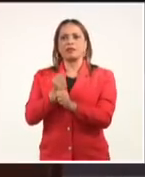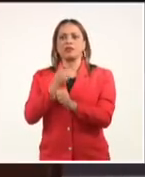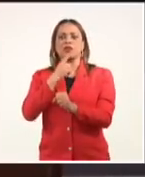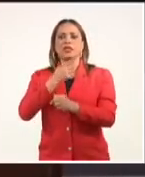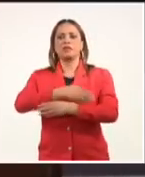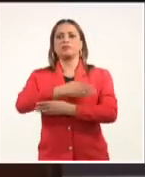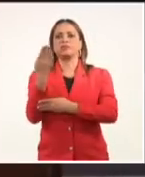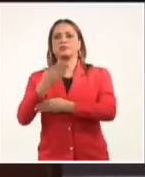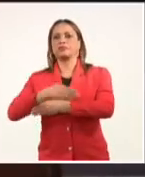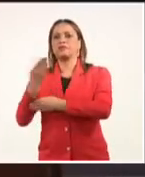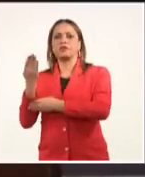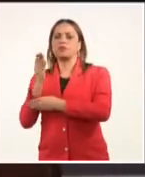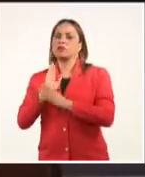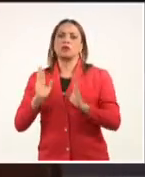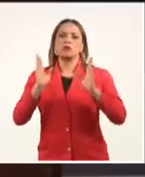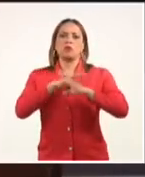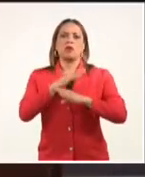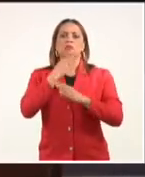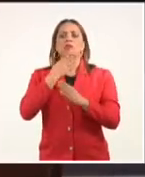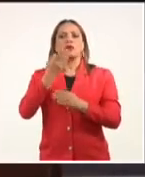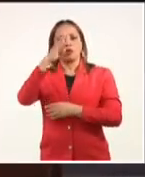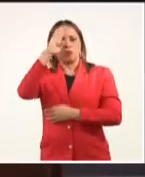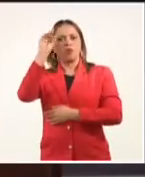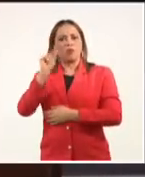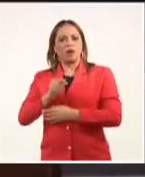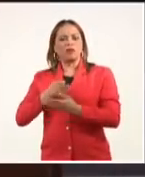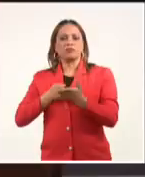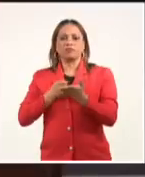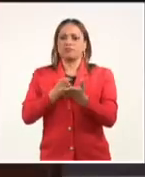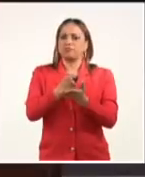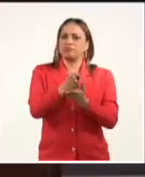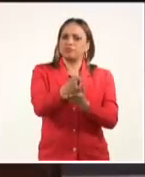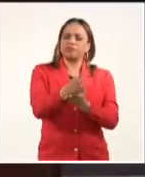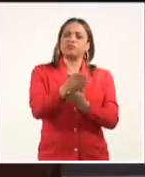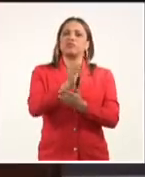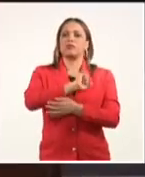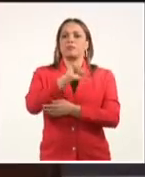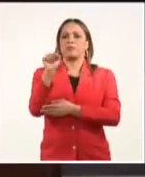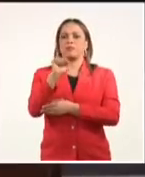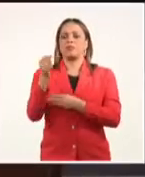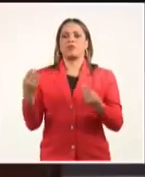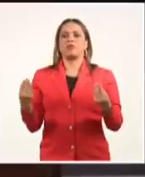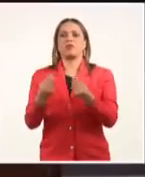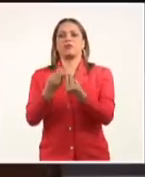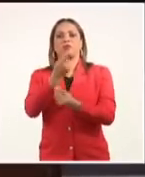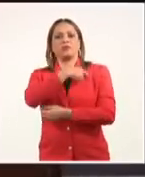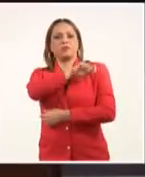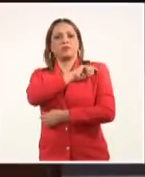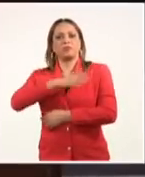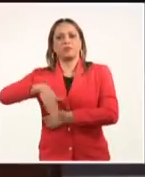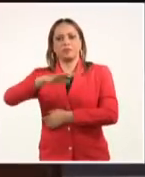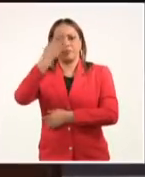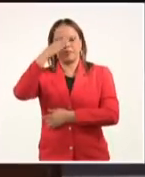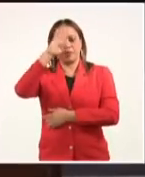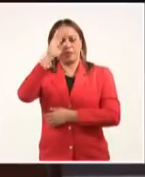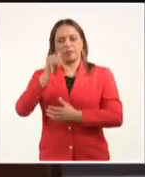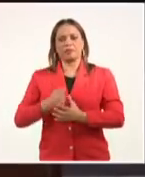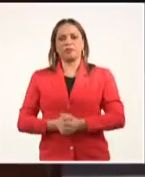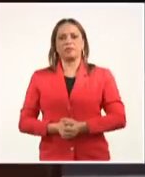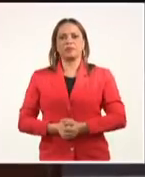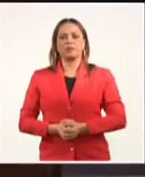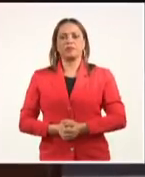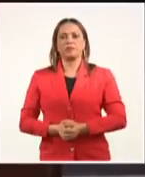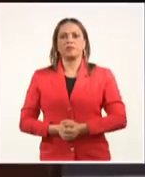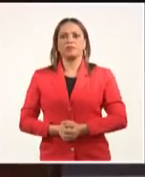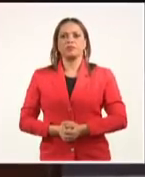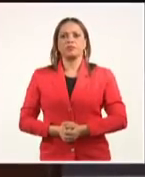dificultades actuales y salir adelante junto a nuestro pueblo. Quienes por